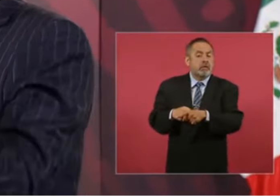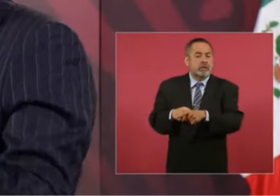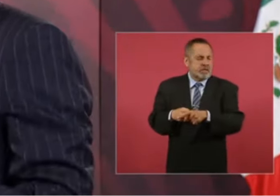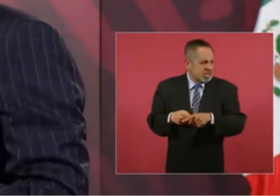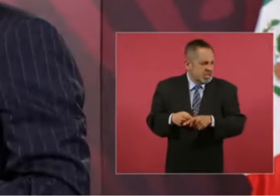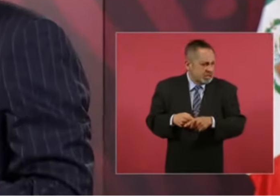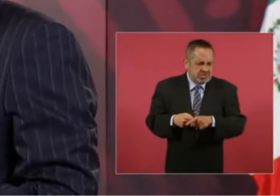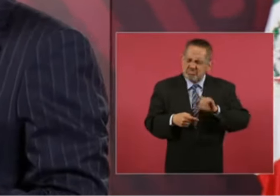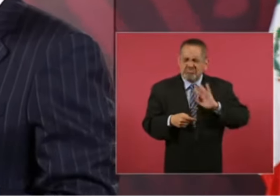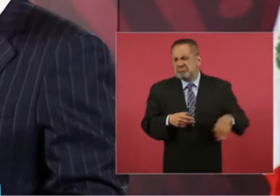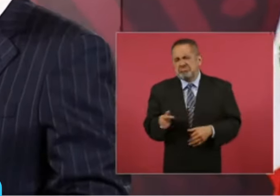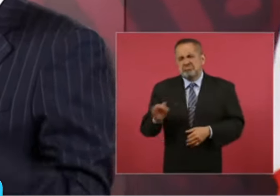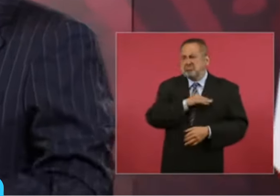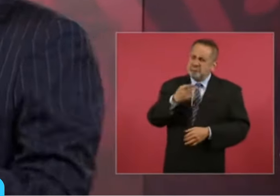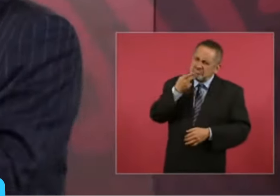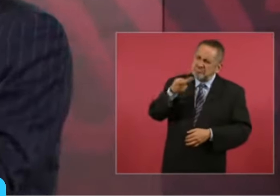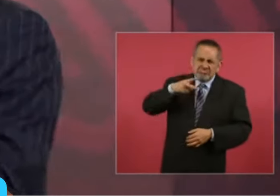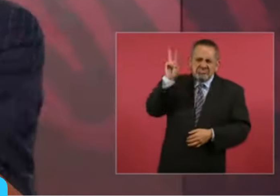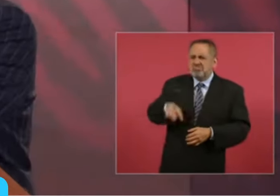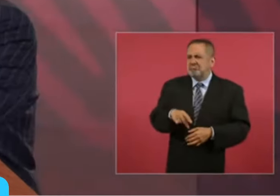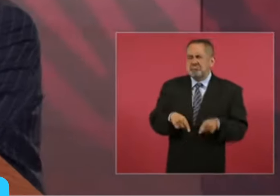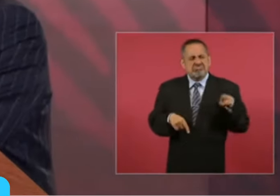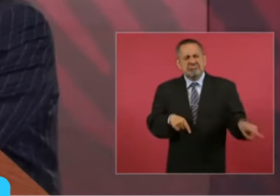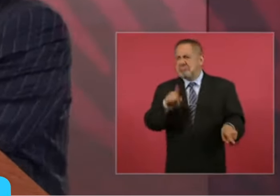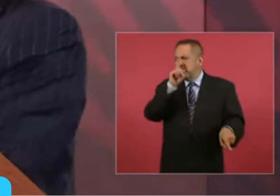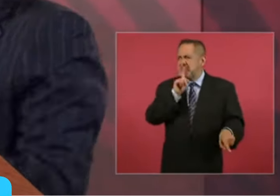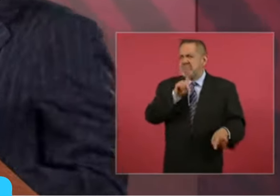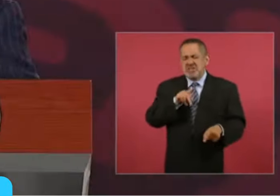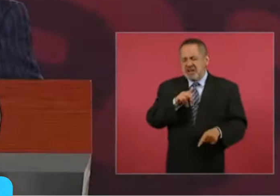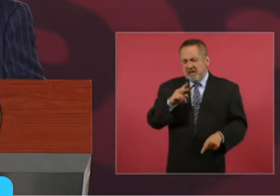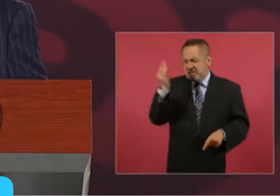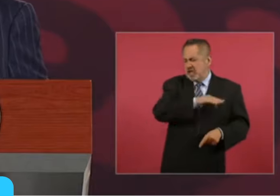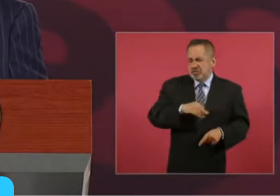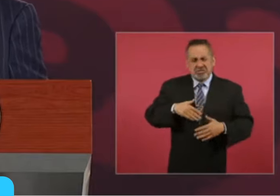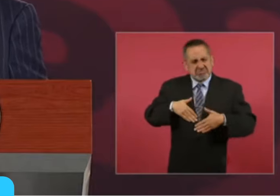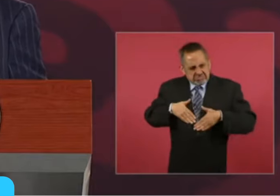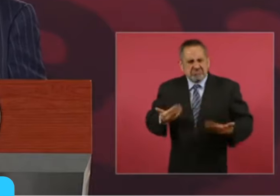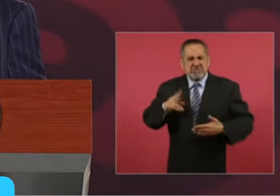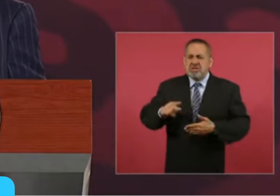se atrevió a decir, eso es mentira.